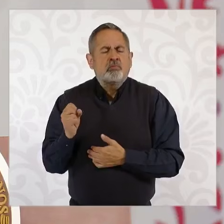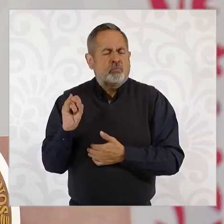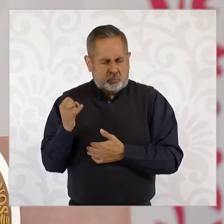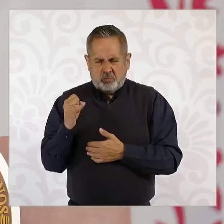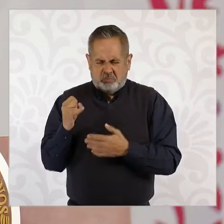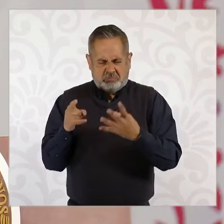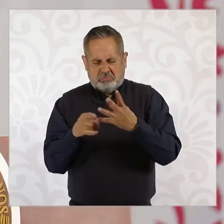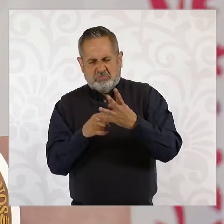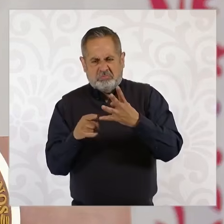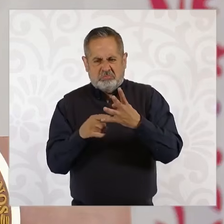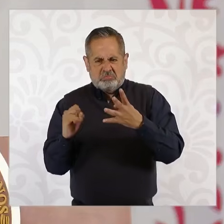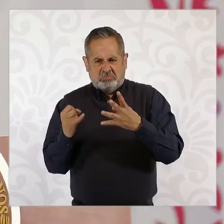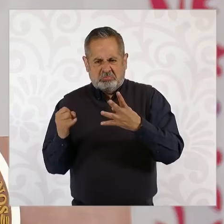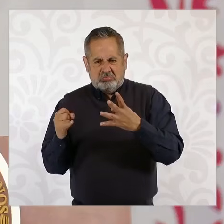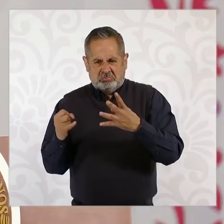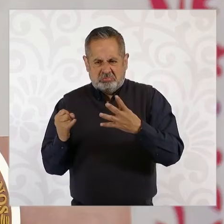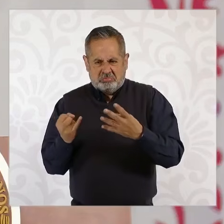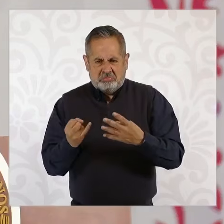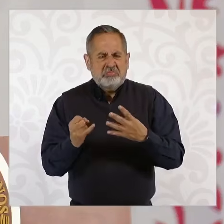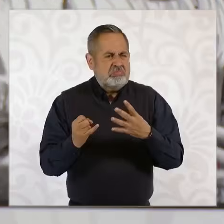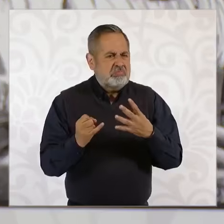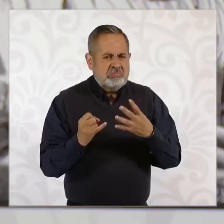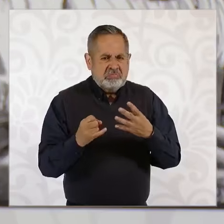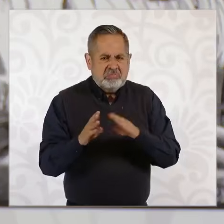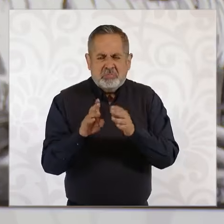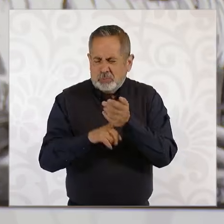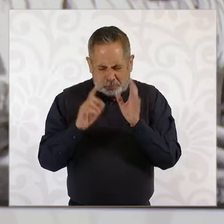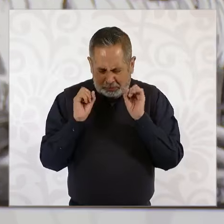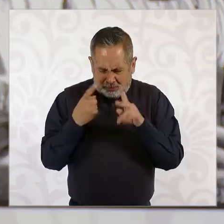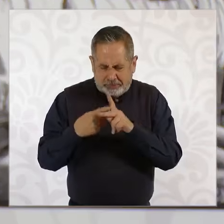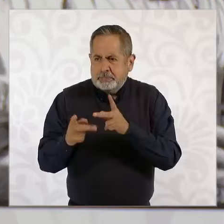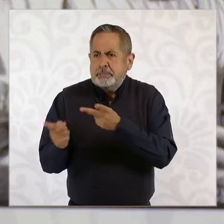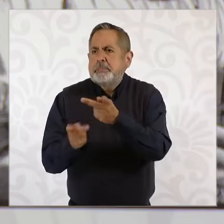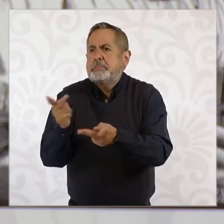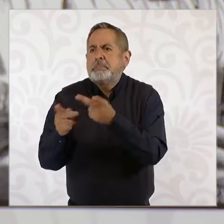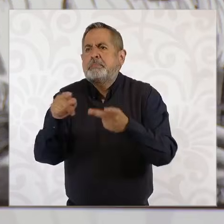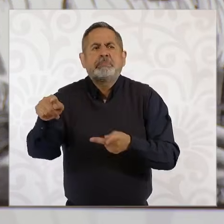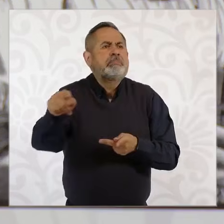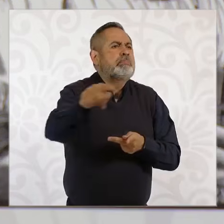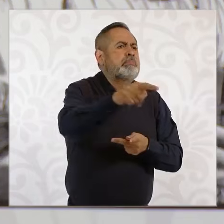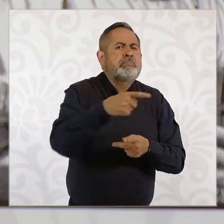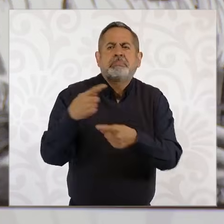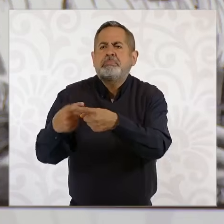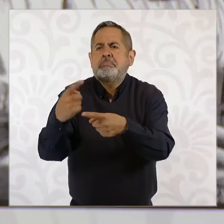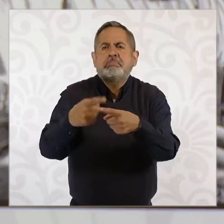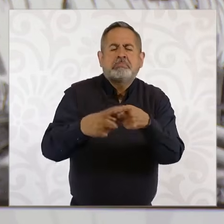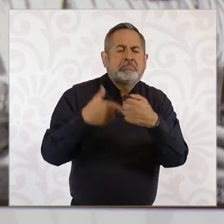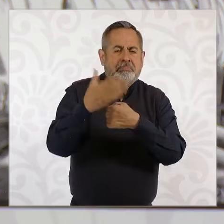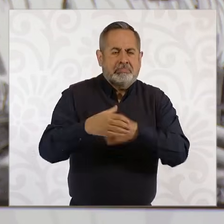Finales de junio o algo así, por ahí es la fecha. O empiezan las encuestas para poder definir a las y los candidatos.